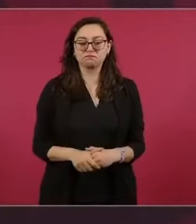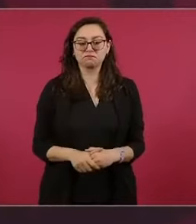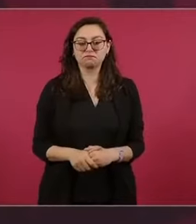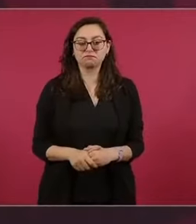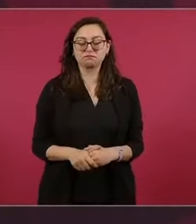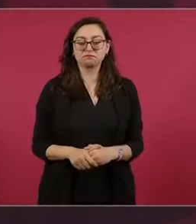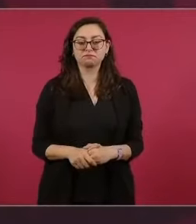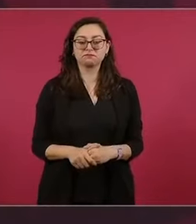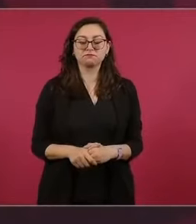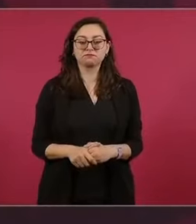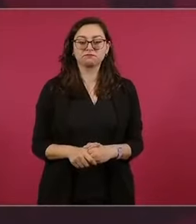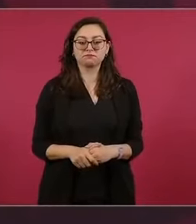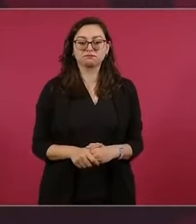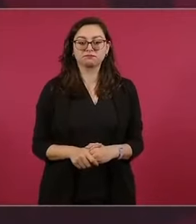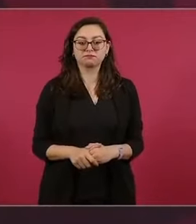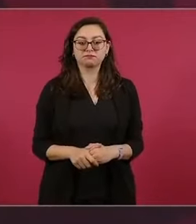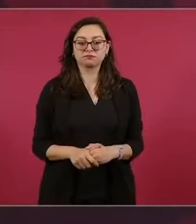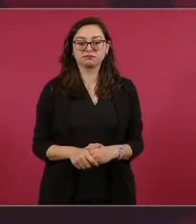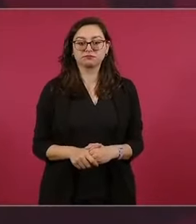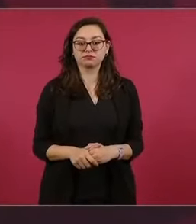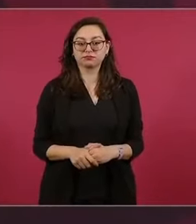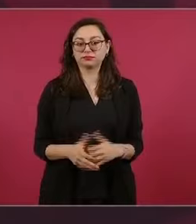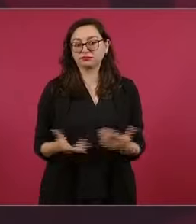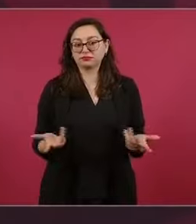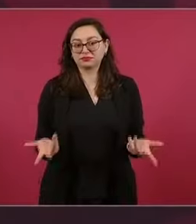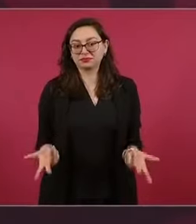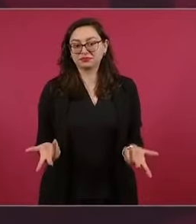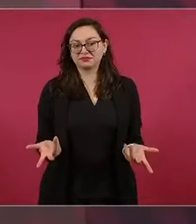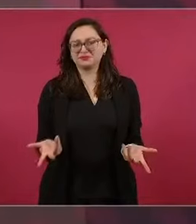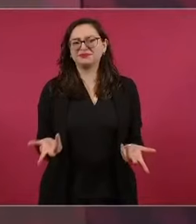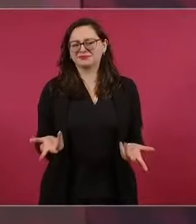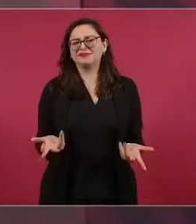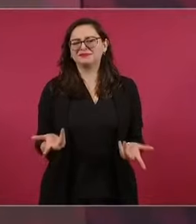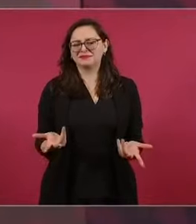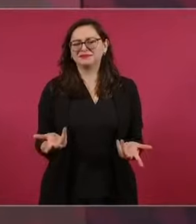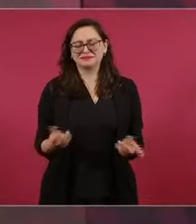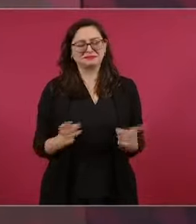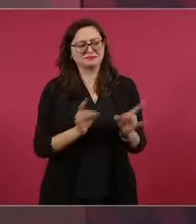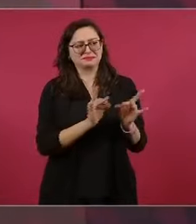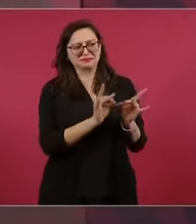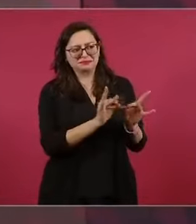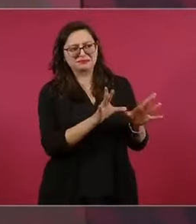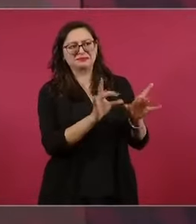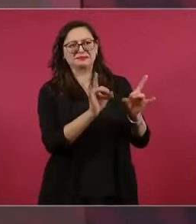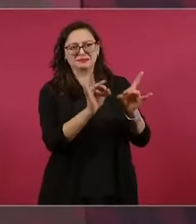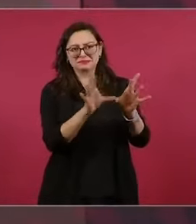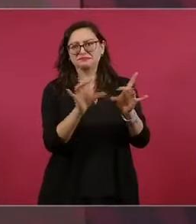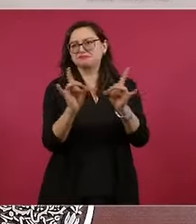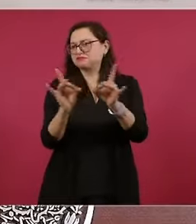Claro, vamos a seguir viendo cosas como las de ayer,